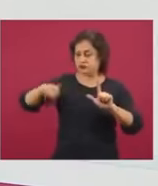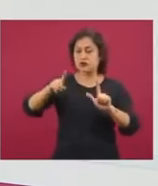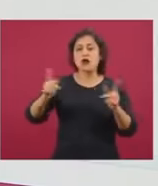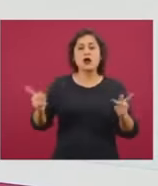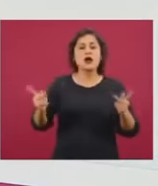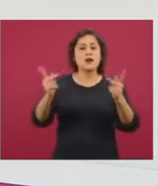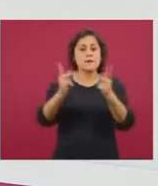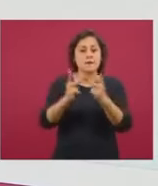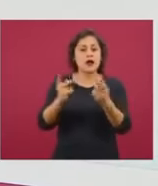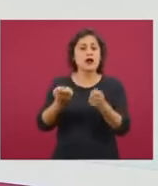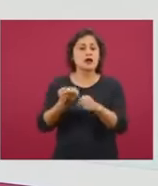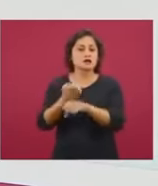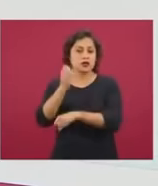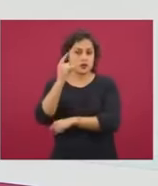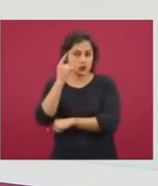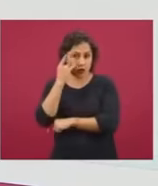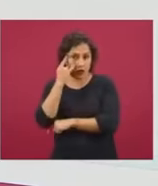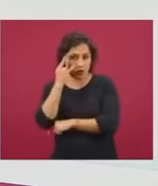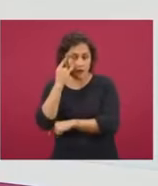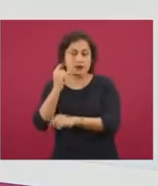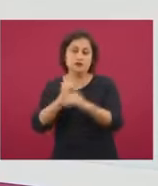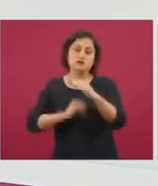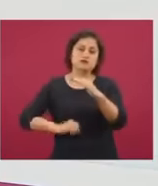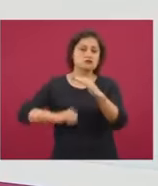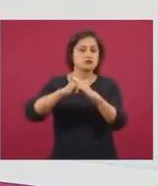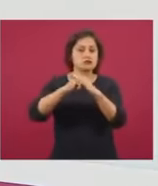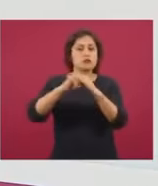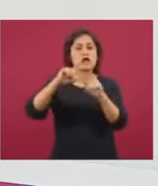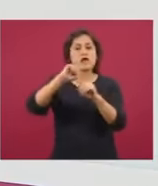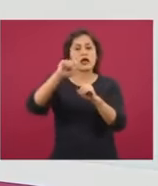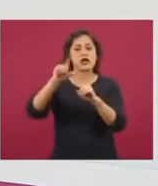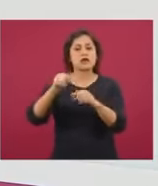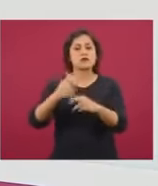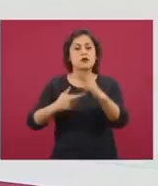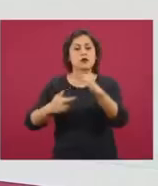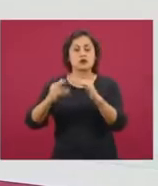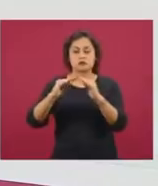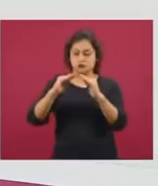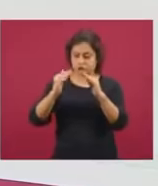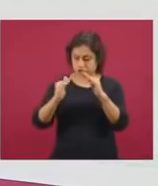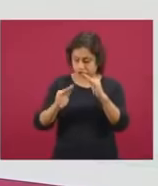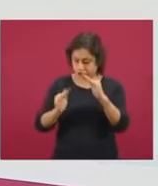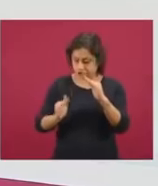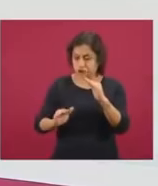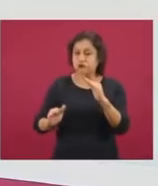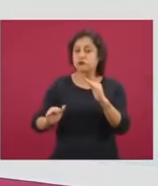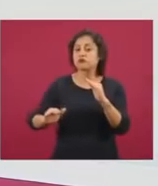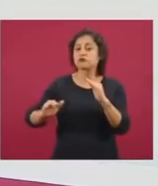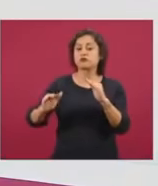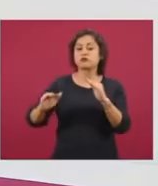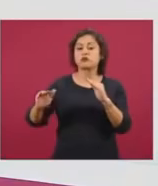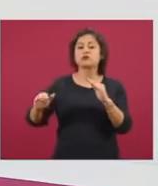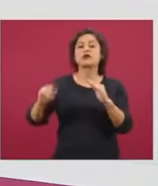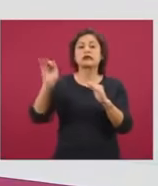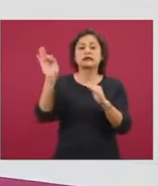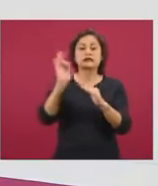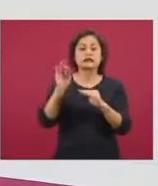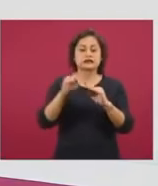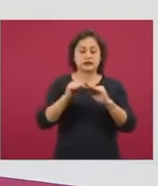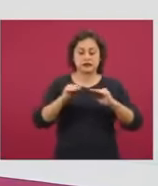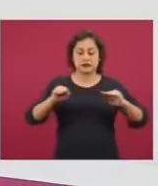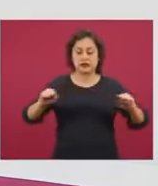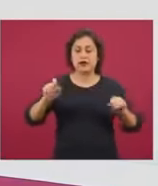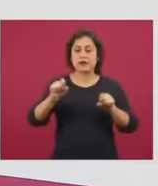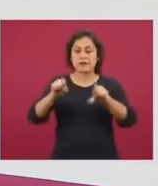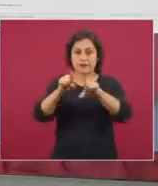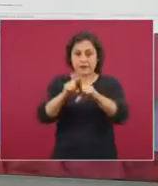forma de Campeche, donde se logra un punto máximo, se regresa a lo que posiblemente sea su línea basal,